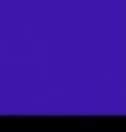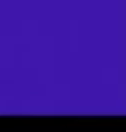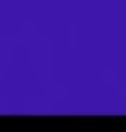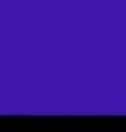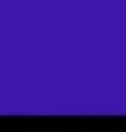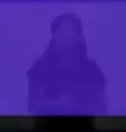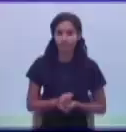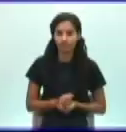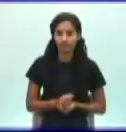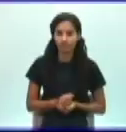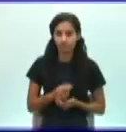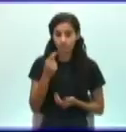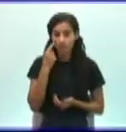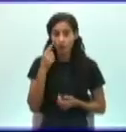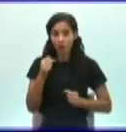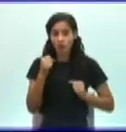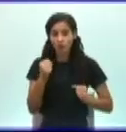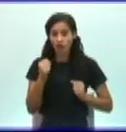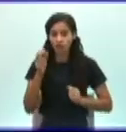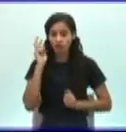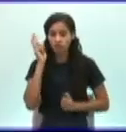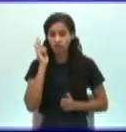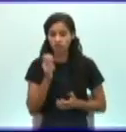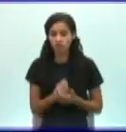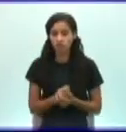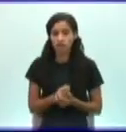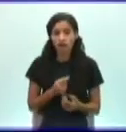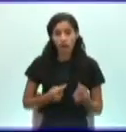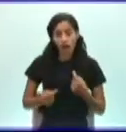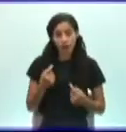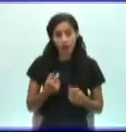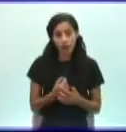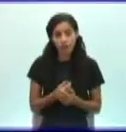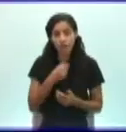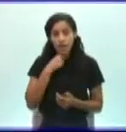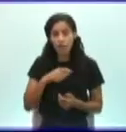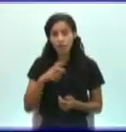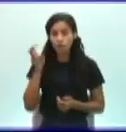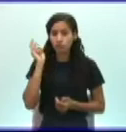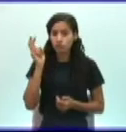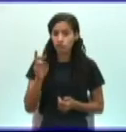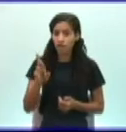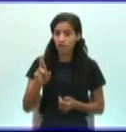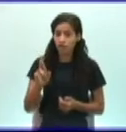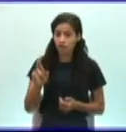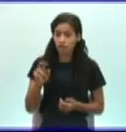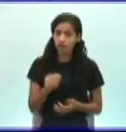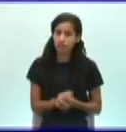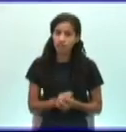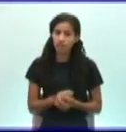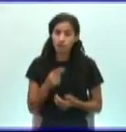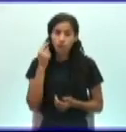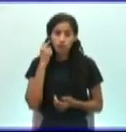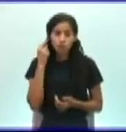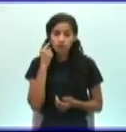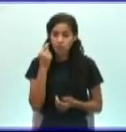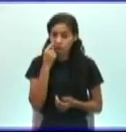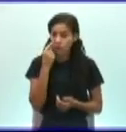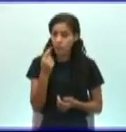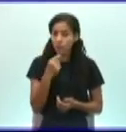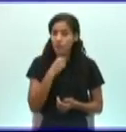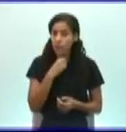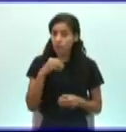¿Vieron qué fuerte es ese sonido? Pero hay ocasiones en que el sonido rrr lo escuchamos entre